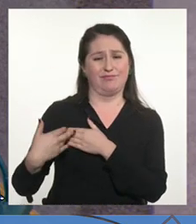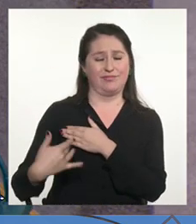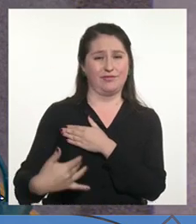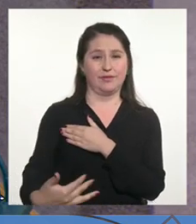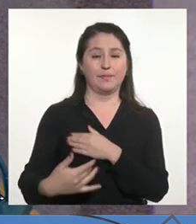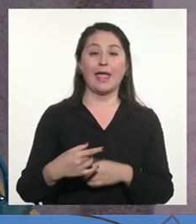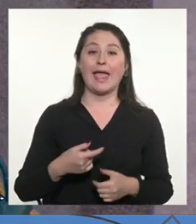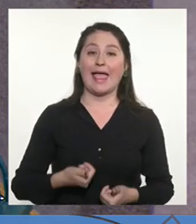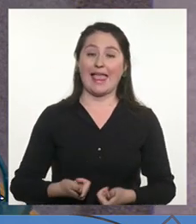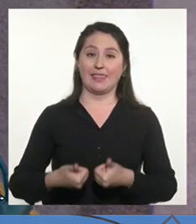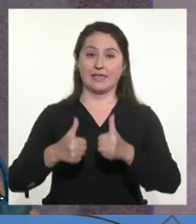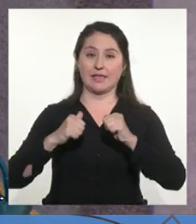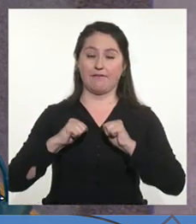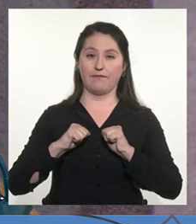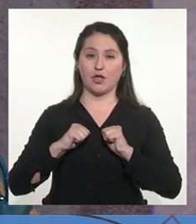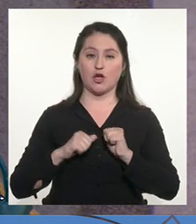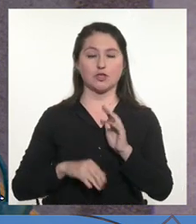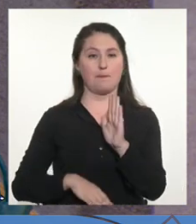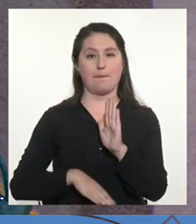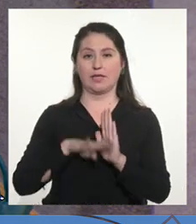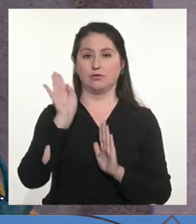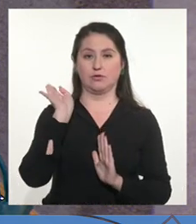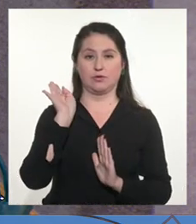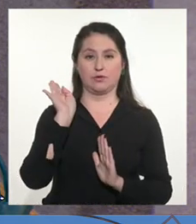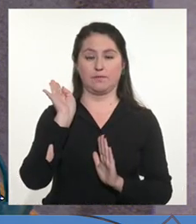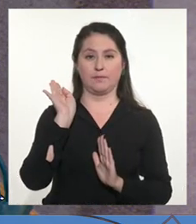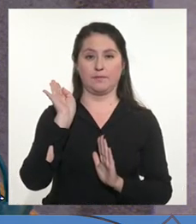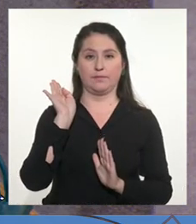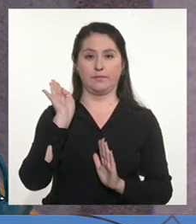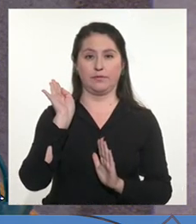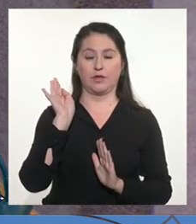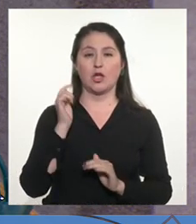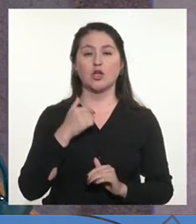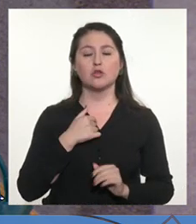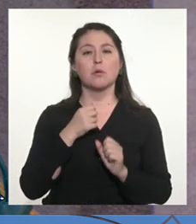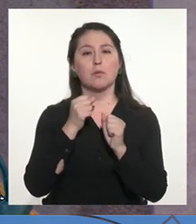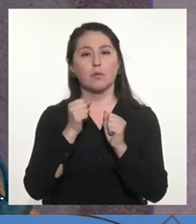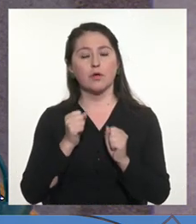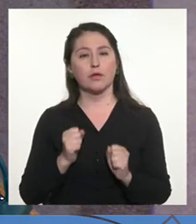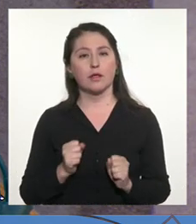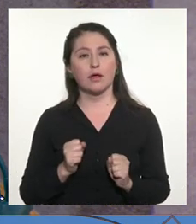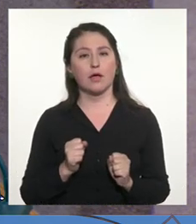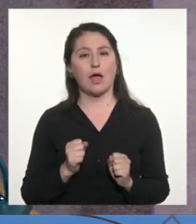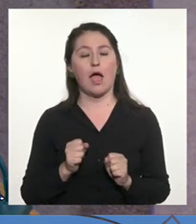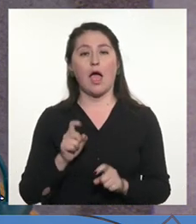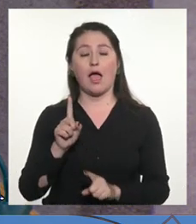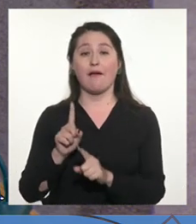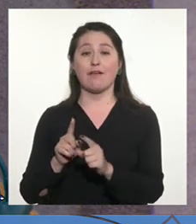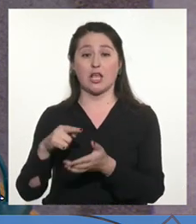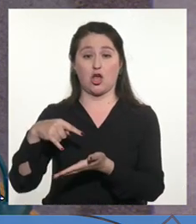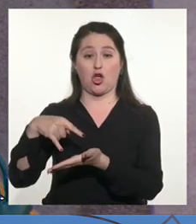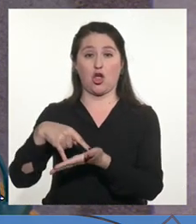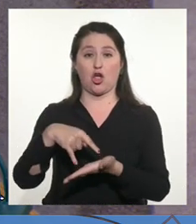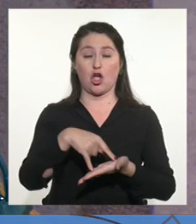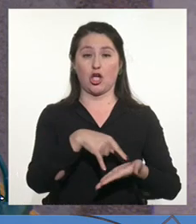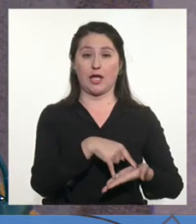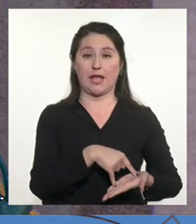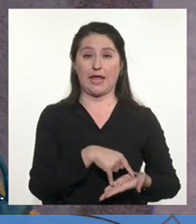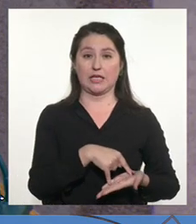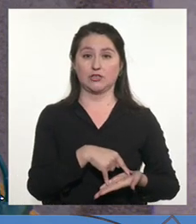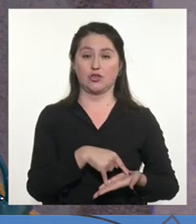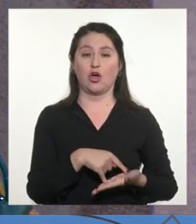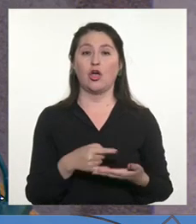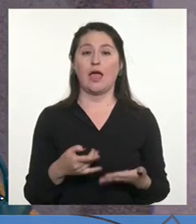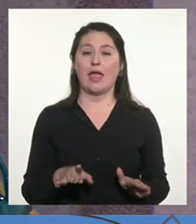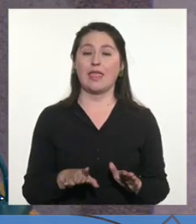que el desafío es todavía mucho mayor yo lo podría poner de esta manera tal vez los congresos van a quedar rápidamente obsoleto y